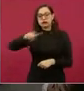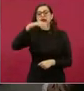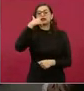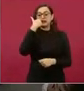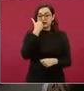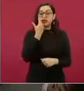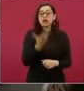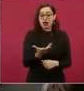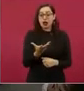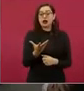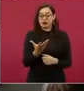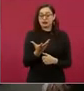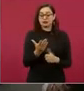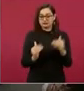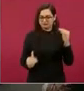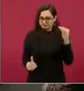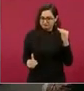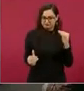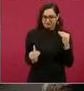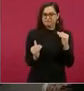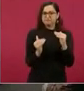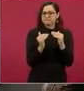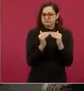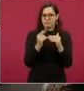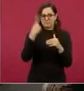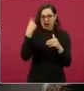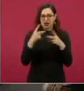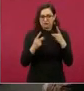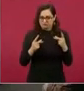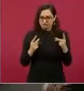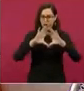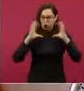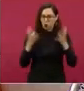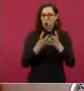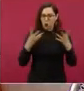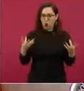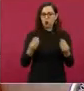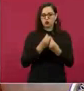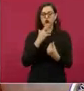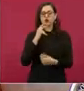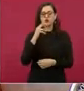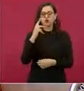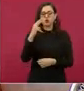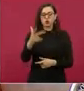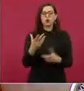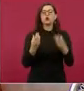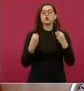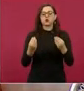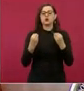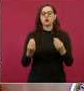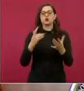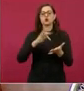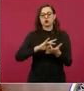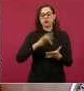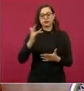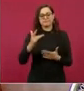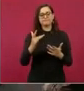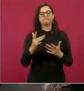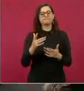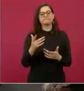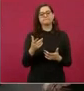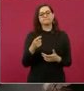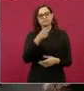mejora de el mundo en su conjunto. Está muy agradecido y desea mucho éxito